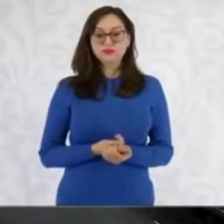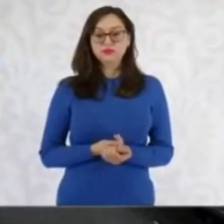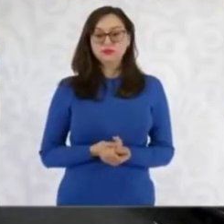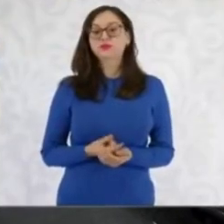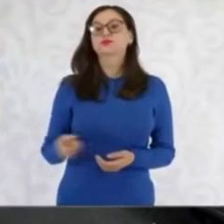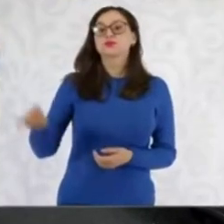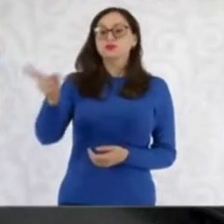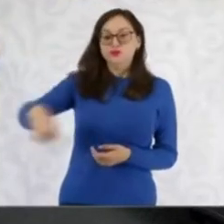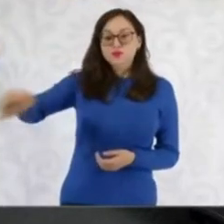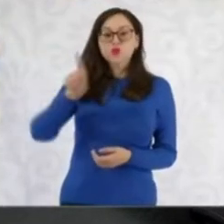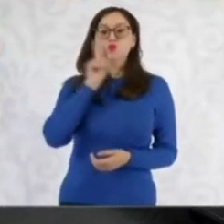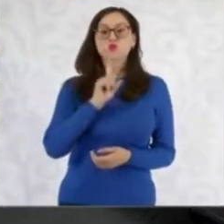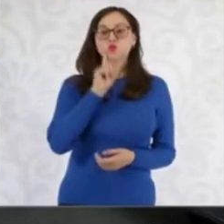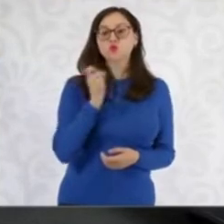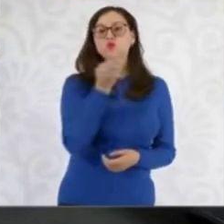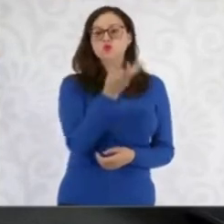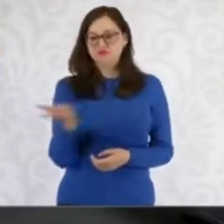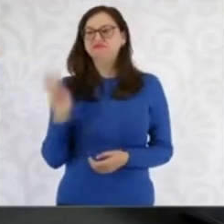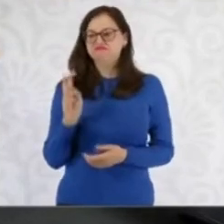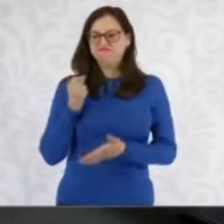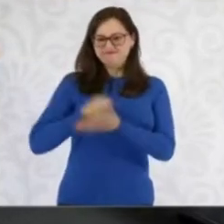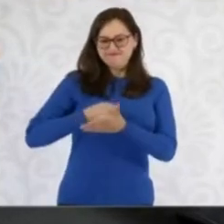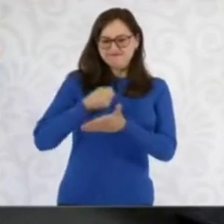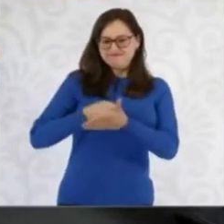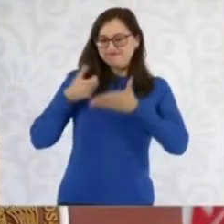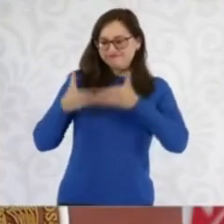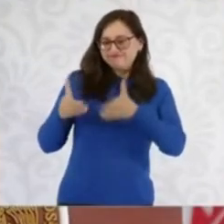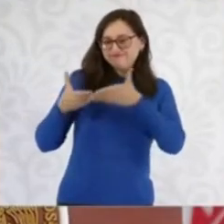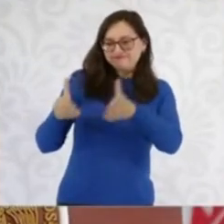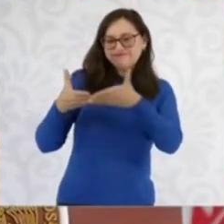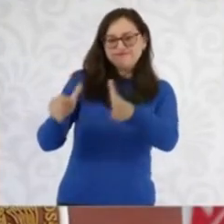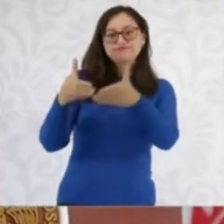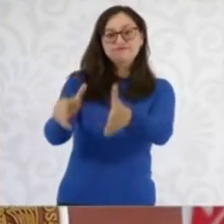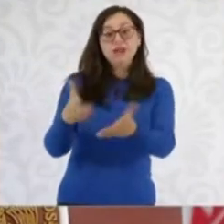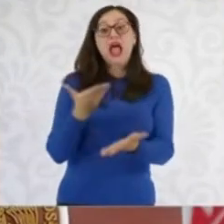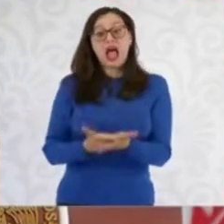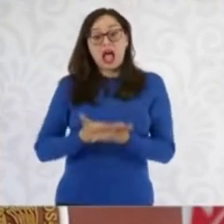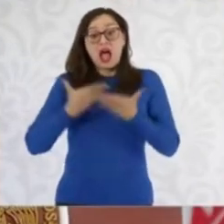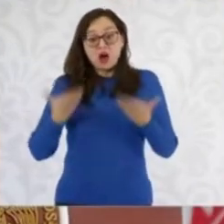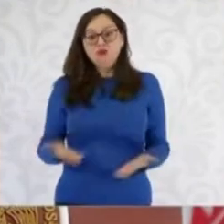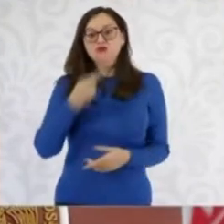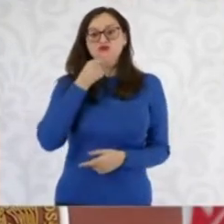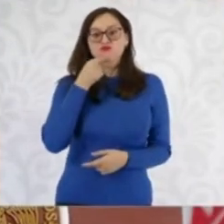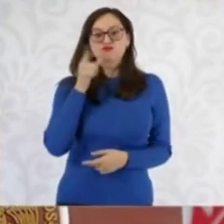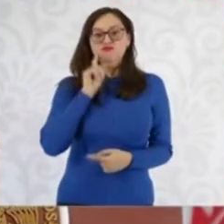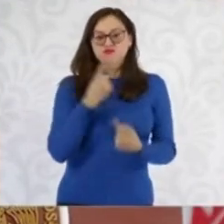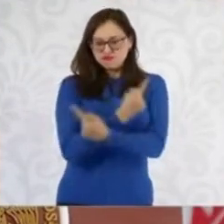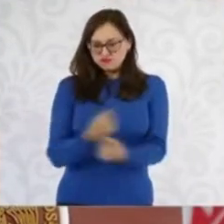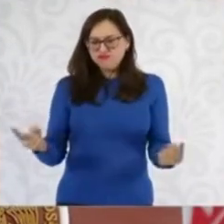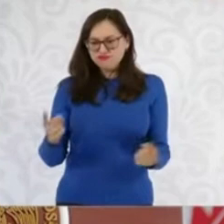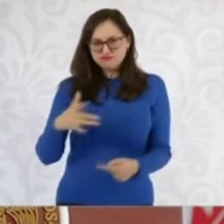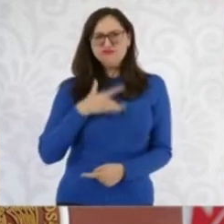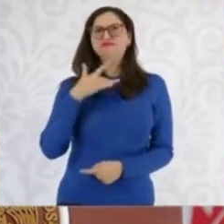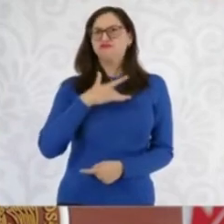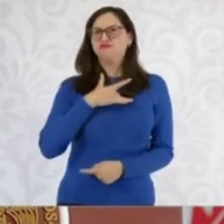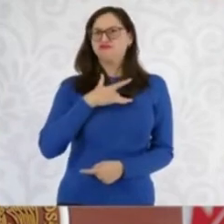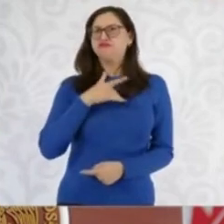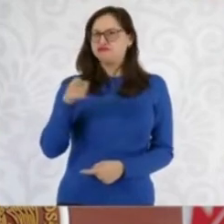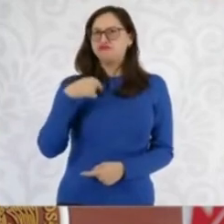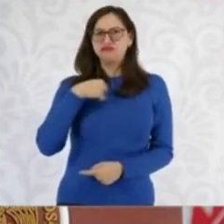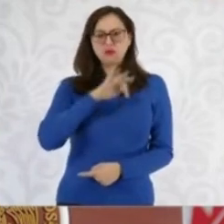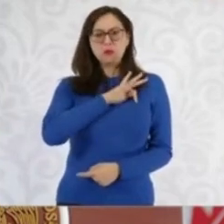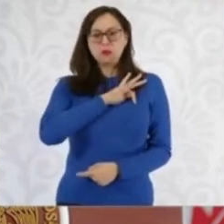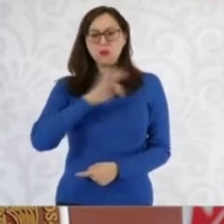Ellas reconocen que abrieron el camino para que muchas niñas sepan que pueden hacer cualquier cosa, desde cargar